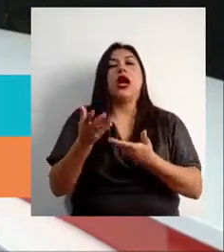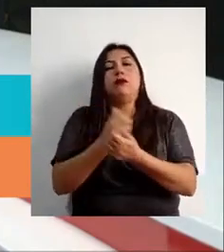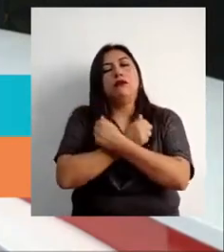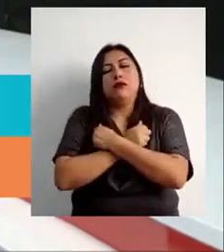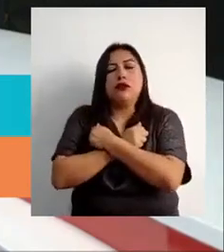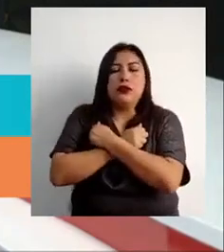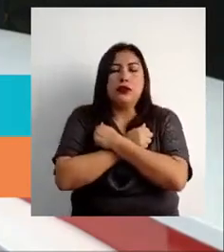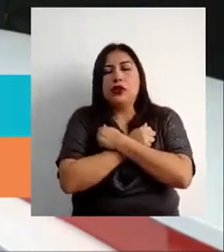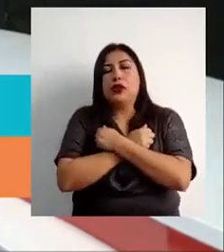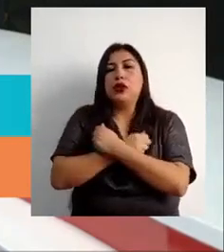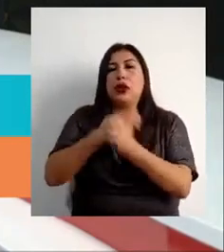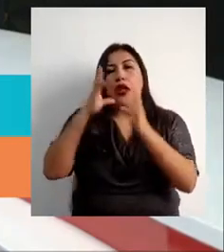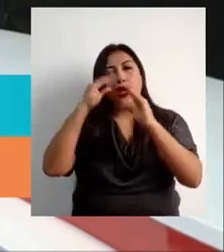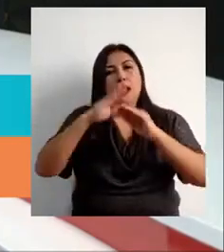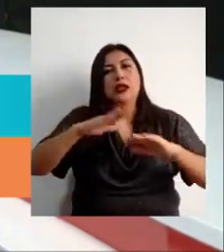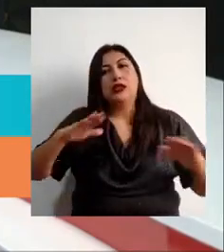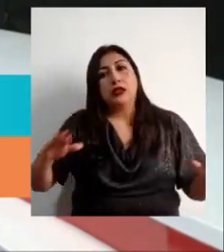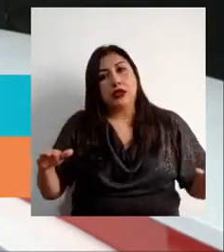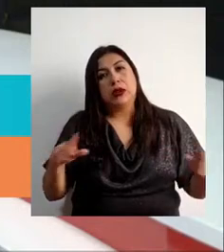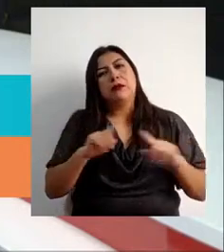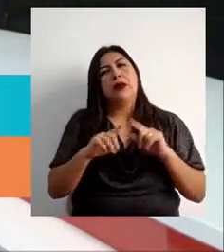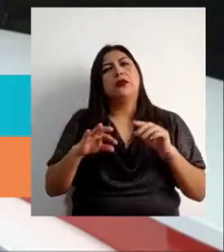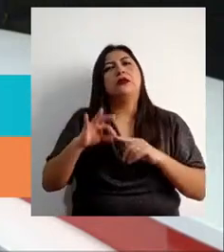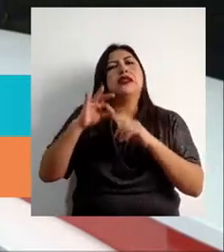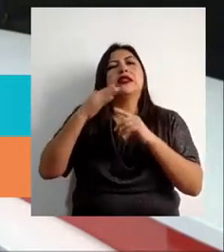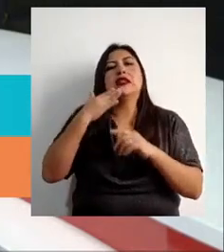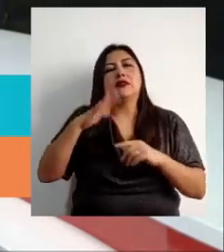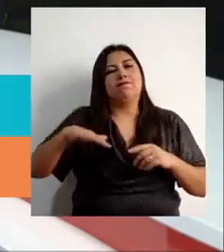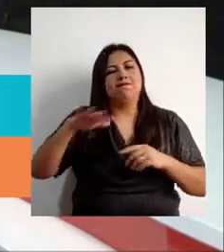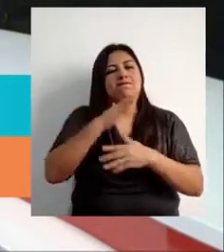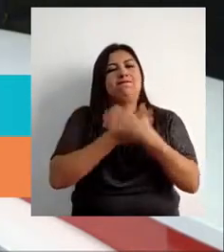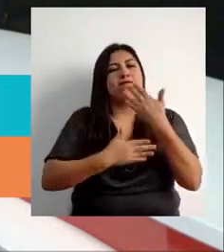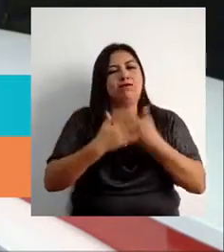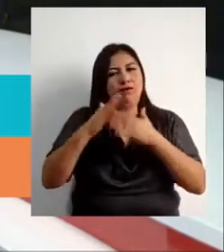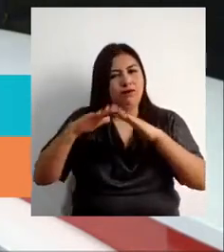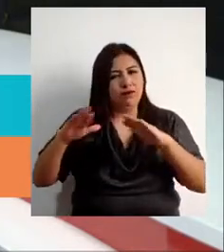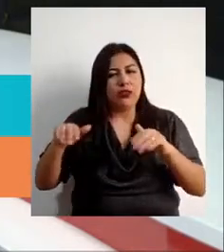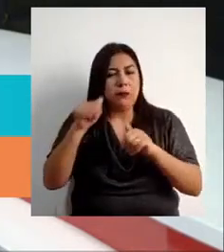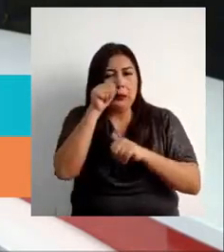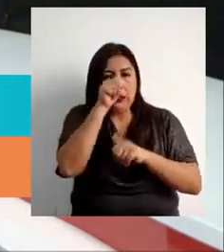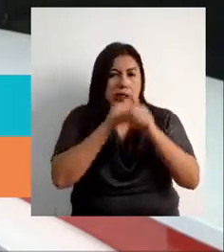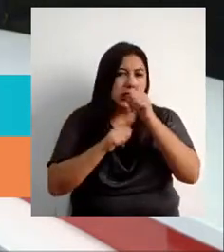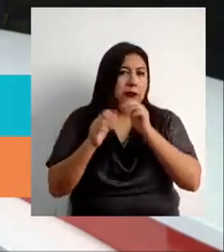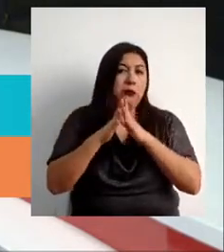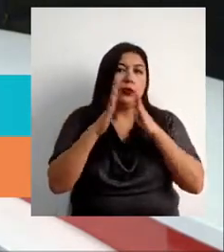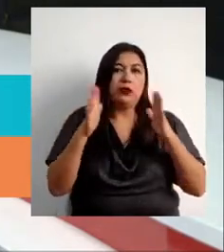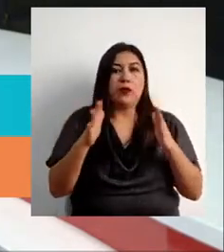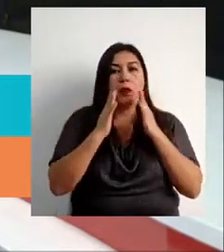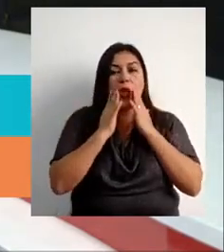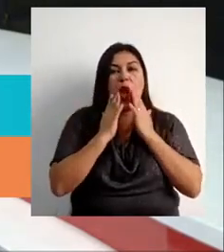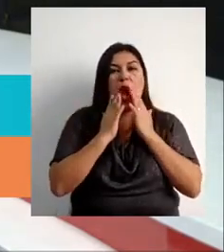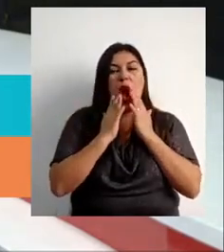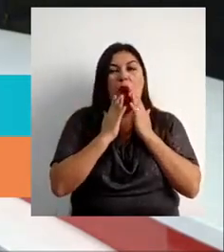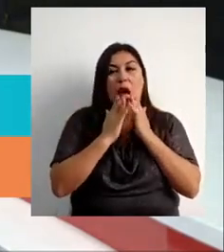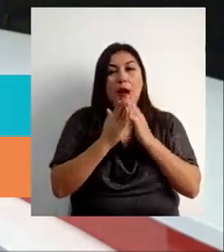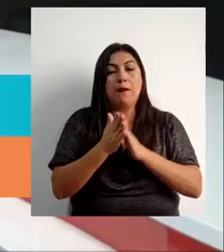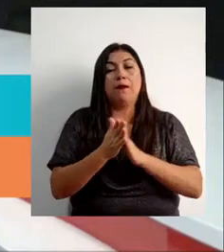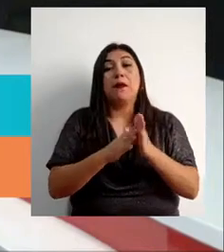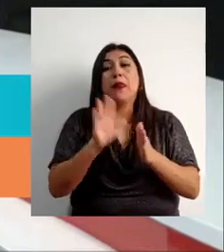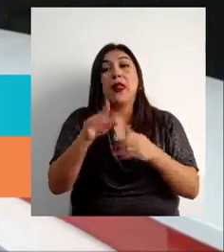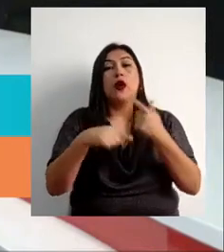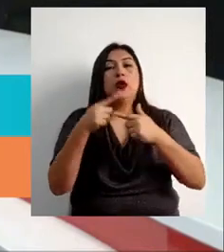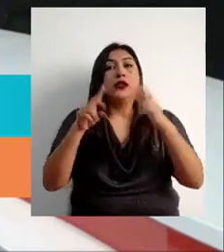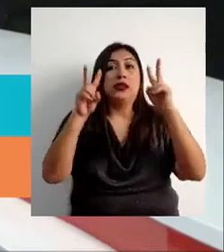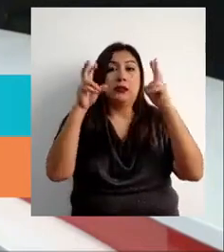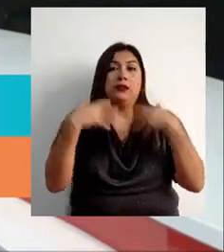niños, especialmente a nuestros niños con discapacidad, mucha paciencia. Así es, Enrique. También otro tema que quería comentarte,